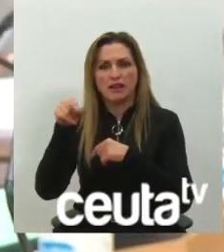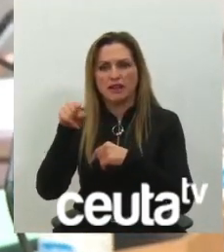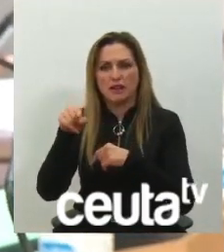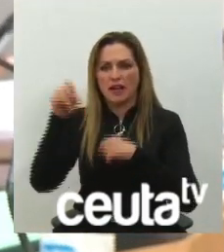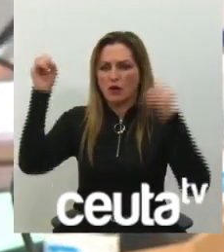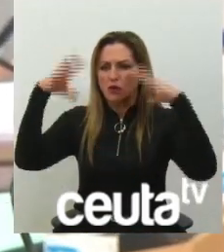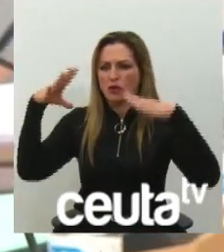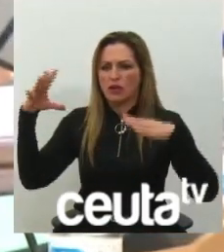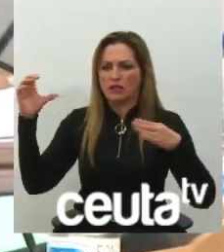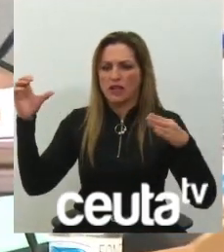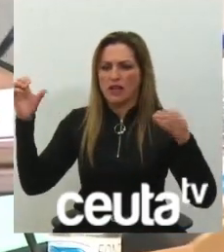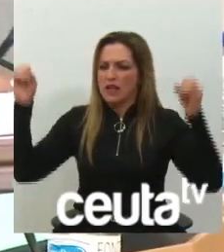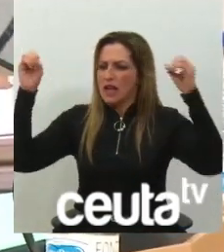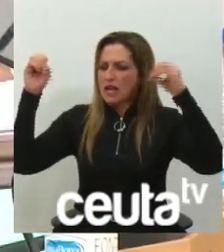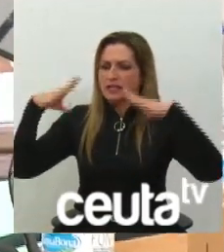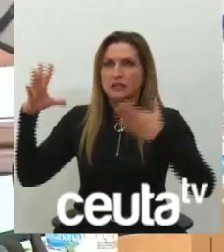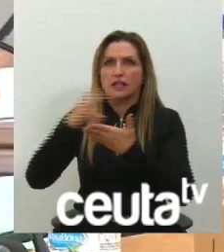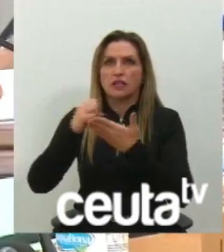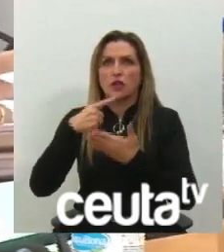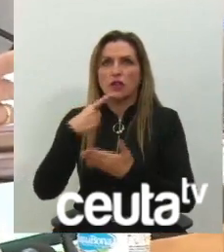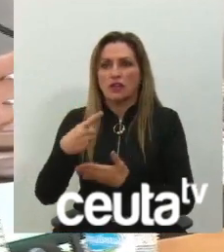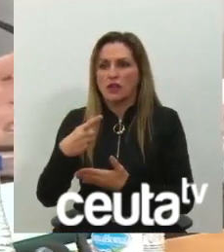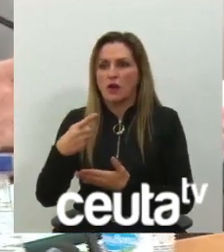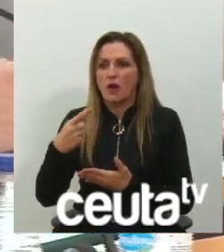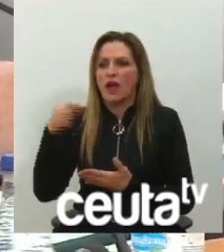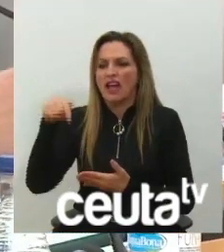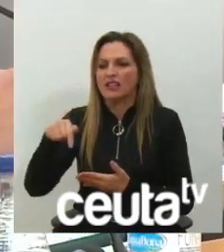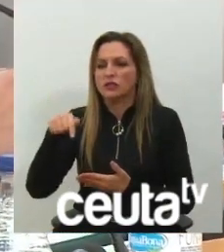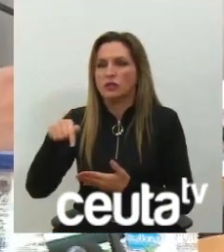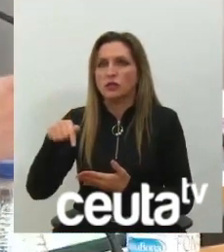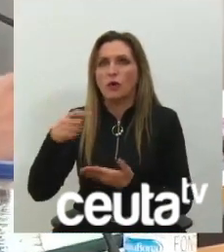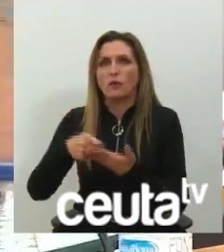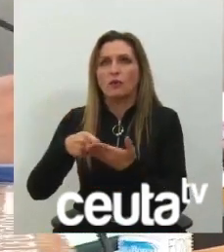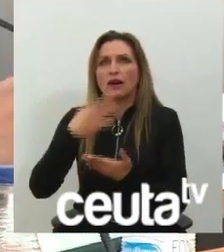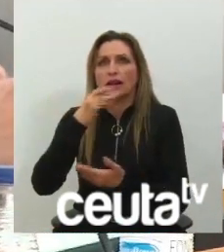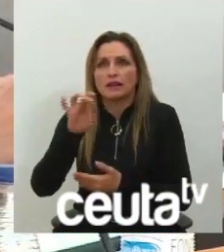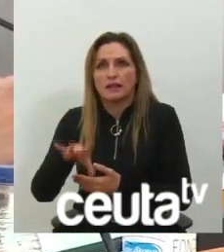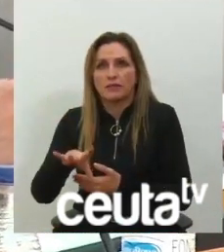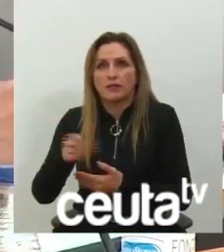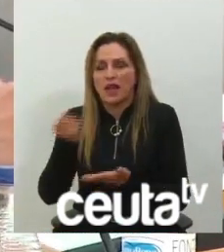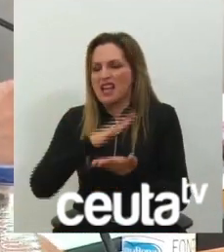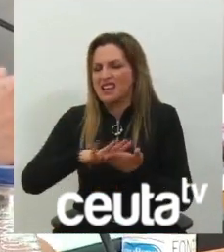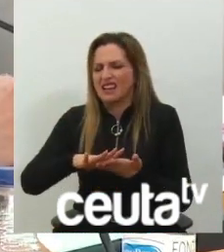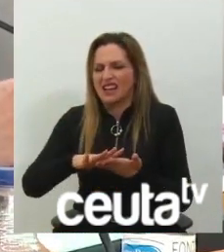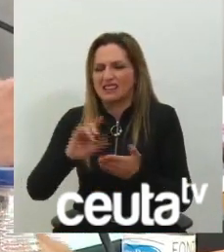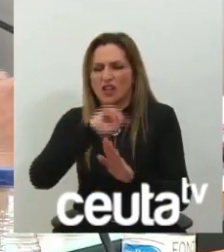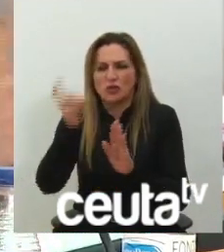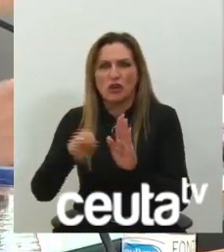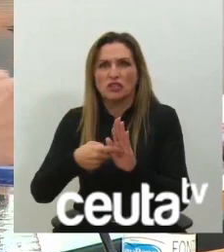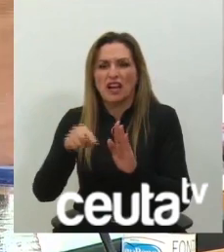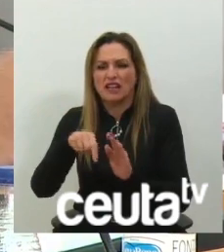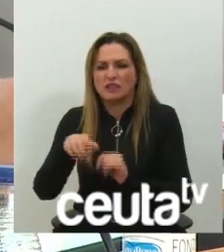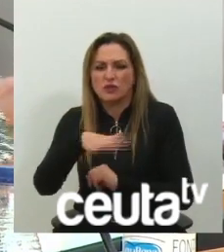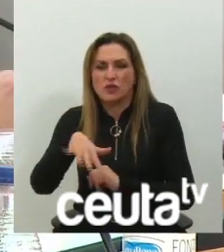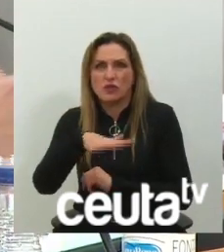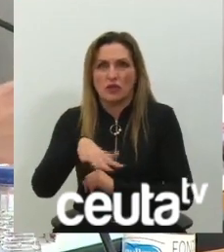esto pues esto es algo parecido es decir como decía la señora en el gratis total eso de dónde sale nosotros